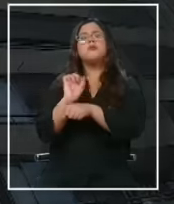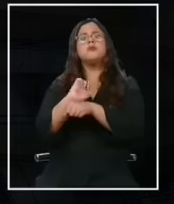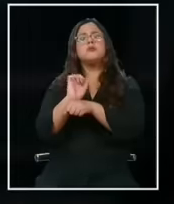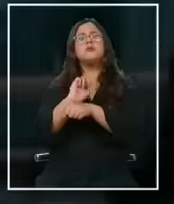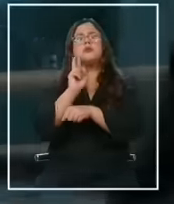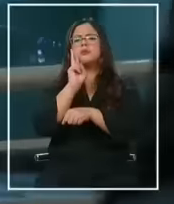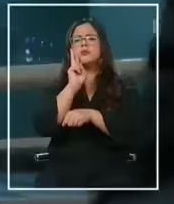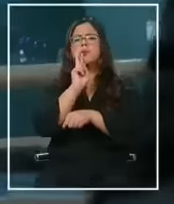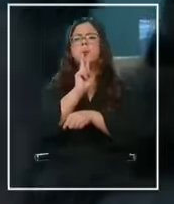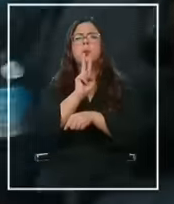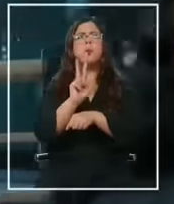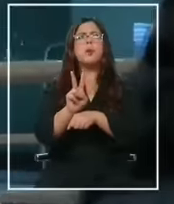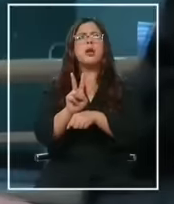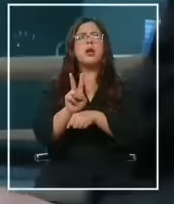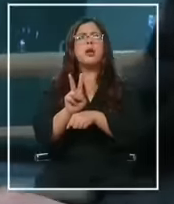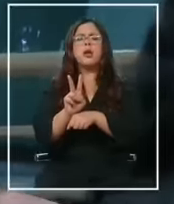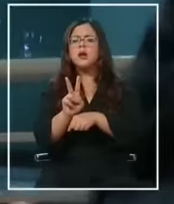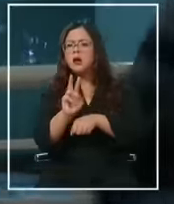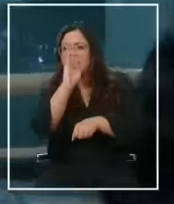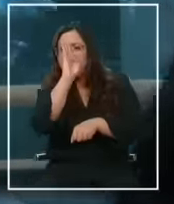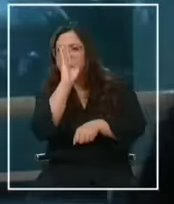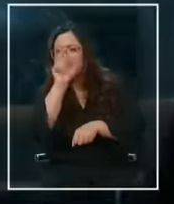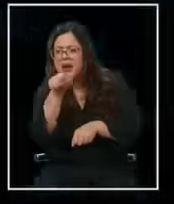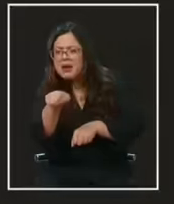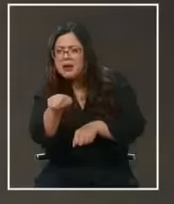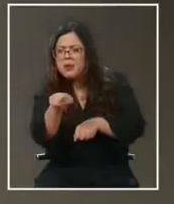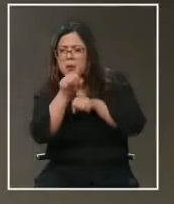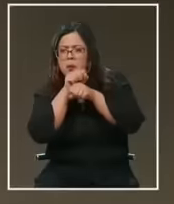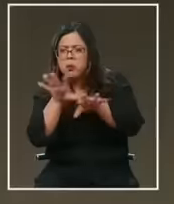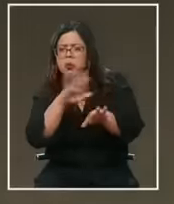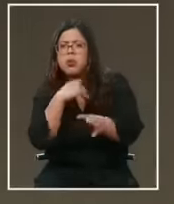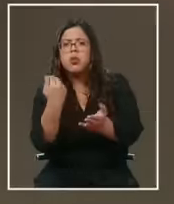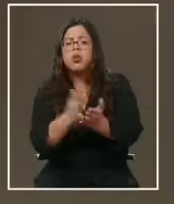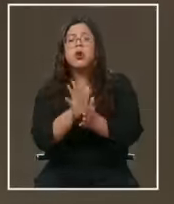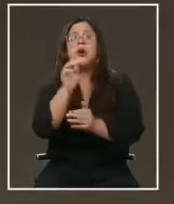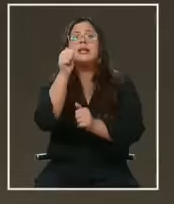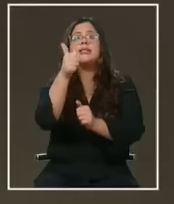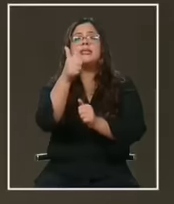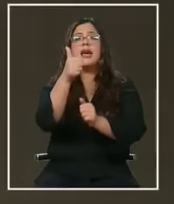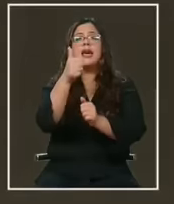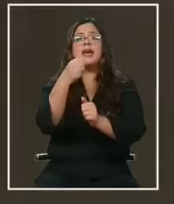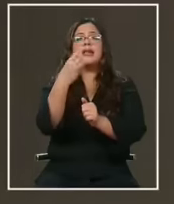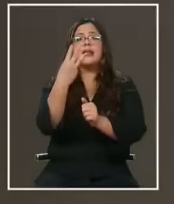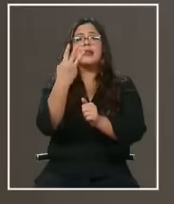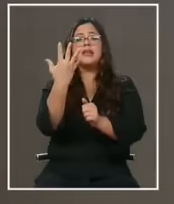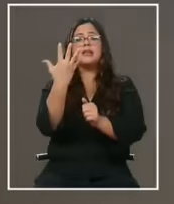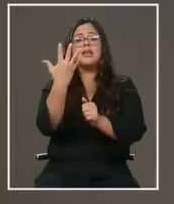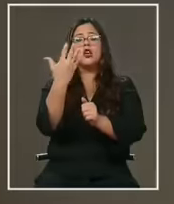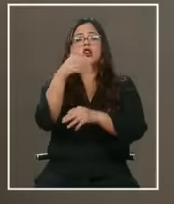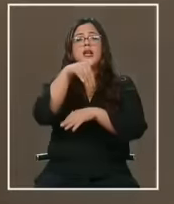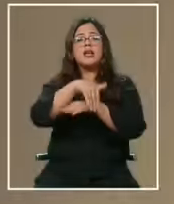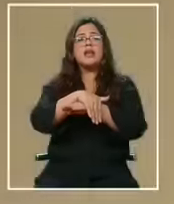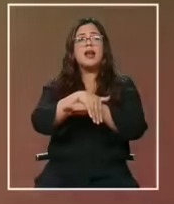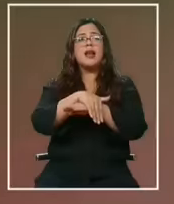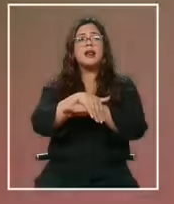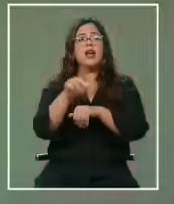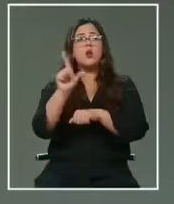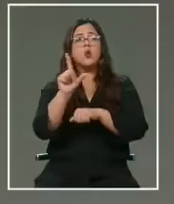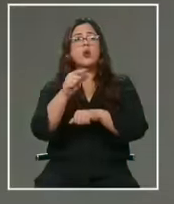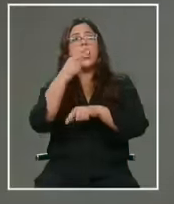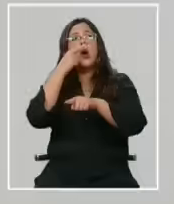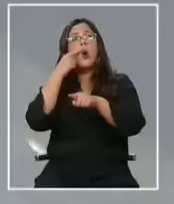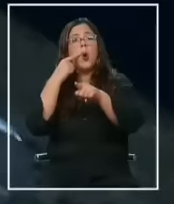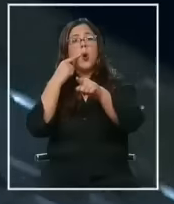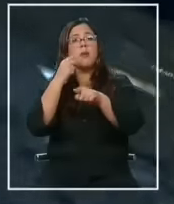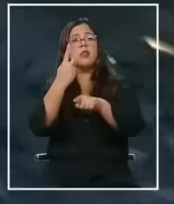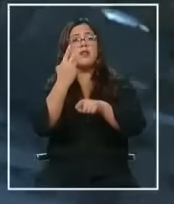había estaba el perrito botado, estaba muerto ya. A las 6:35 de la tarde de este lunes, Sebastián de la Maza, de 29